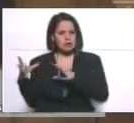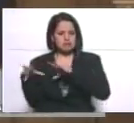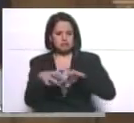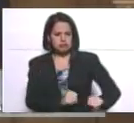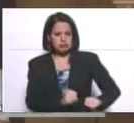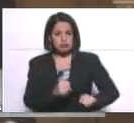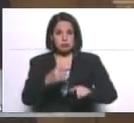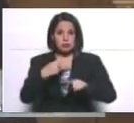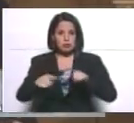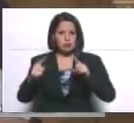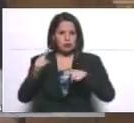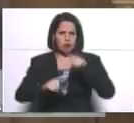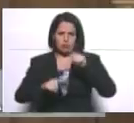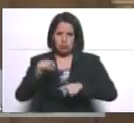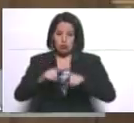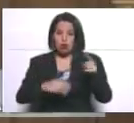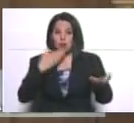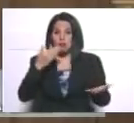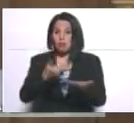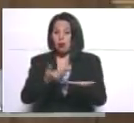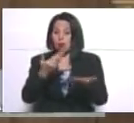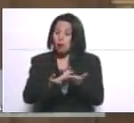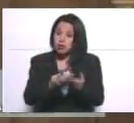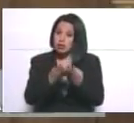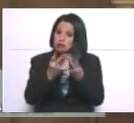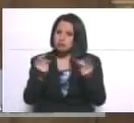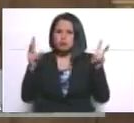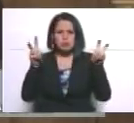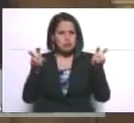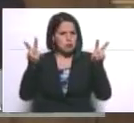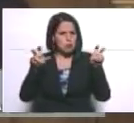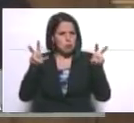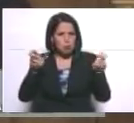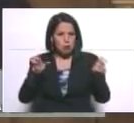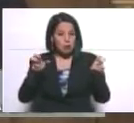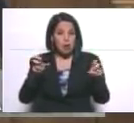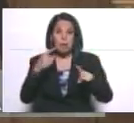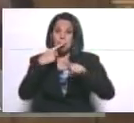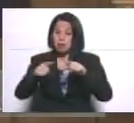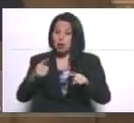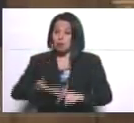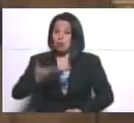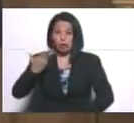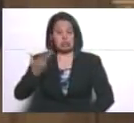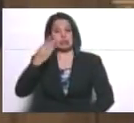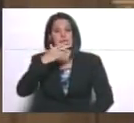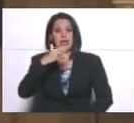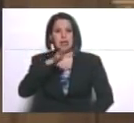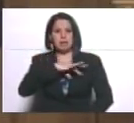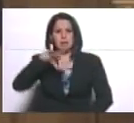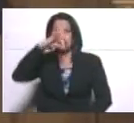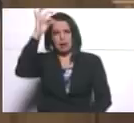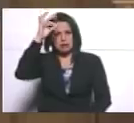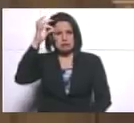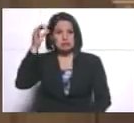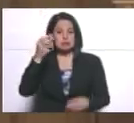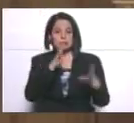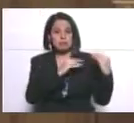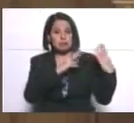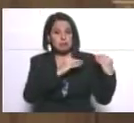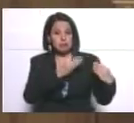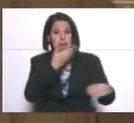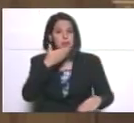en fin, esta modesta propuesta lleva, eso sí, la gran esperanza de que a partir de hoy se